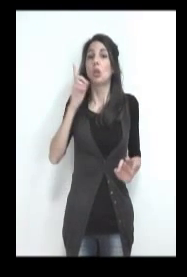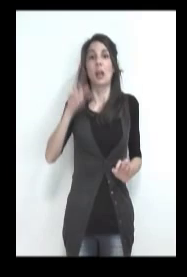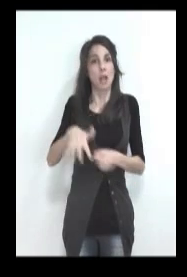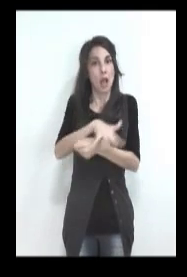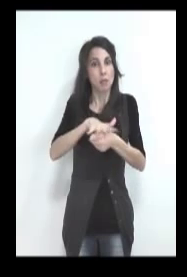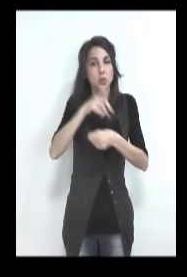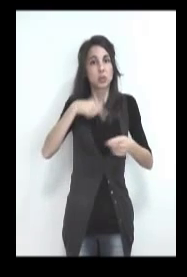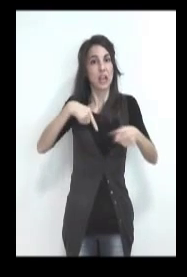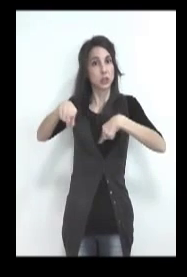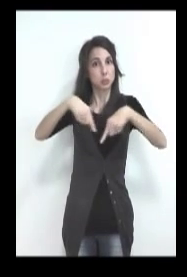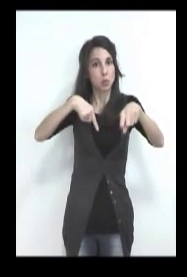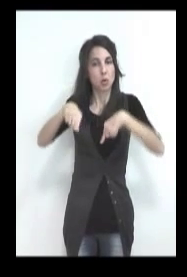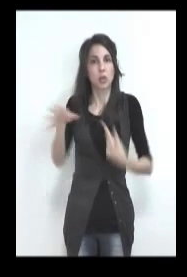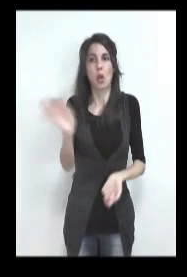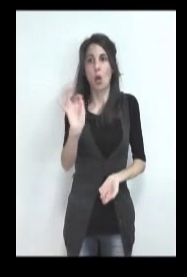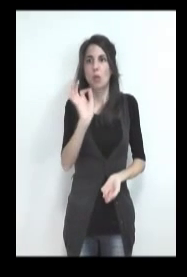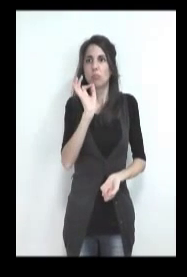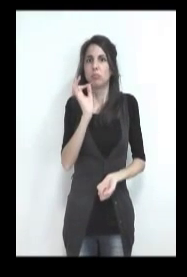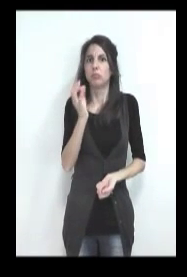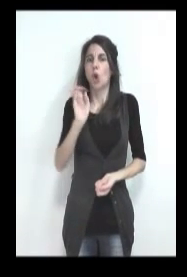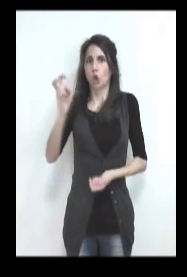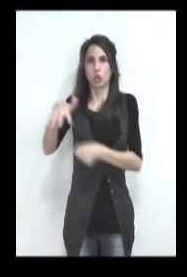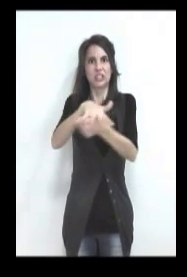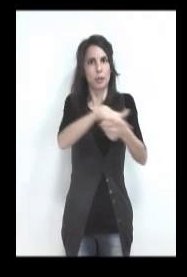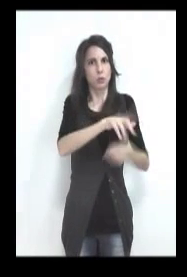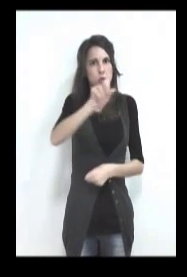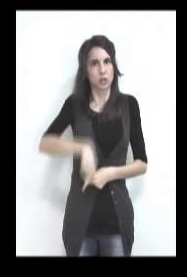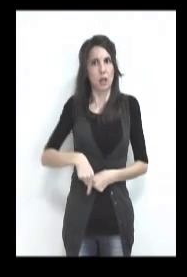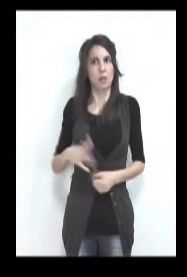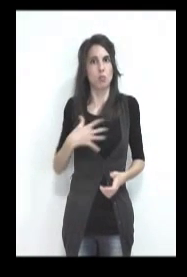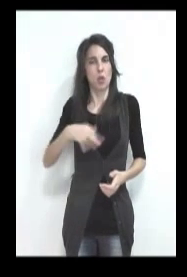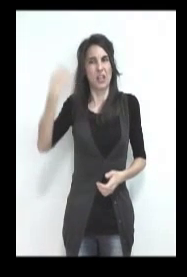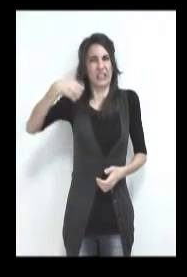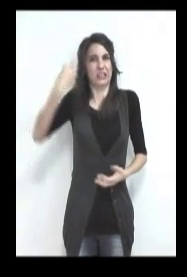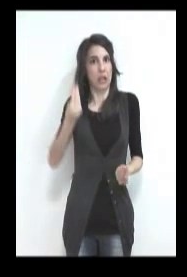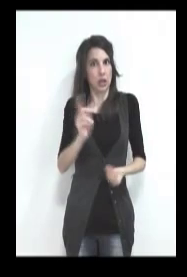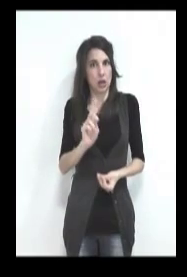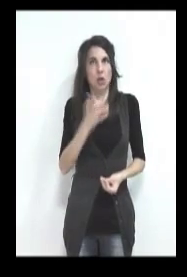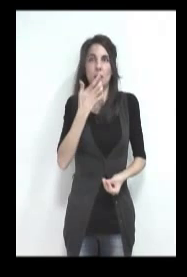transportes, pasa en muchos espacios, ¿no? El Madrid tiene un